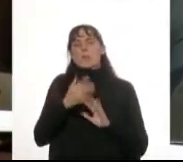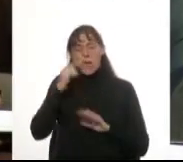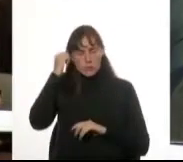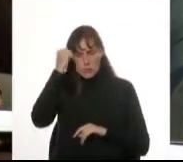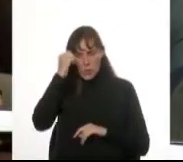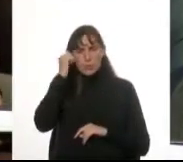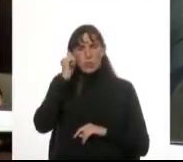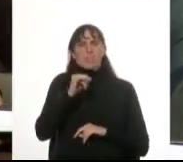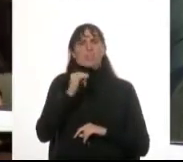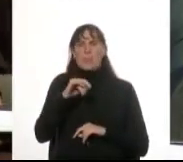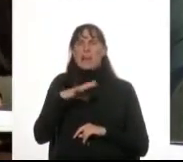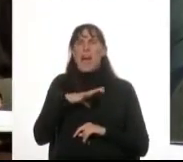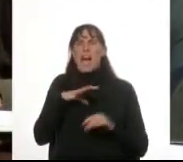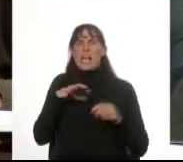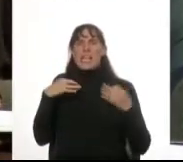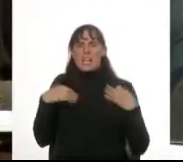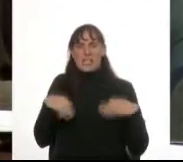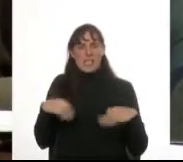realidad.